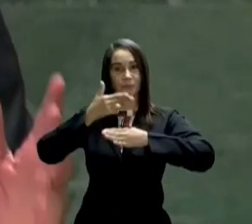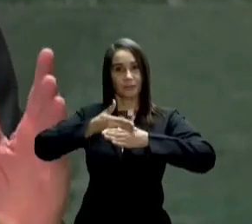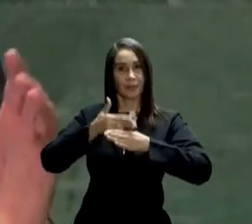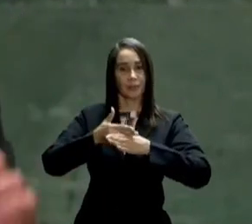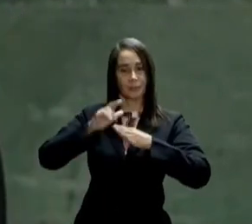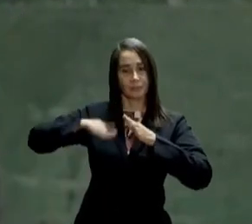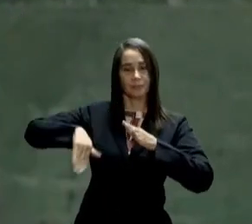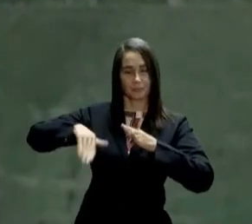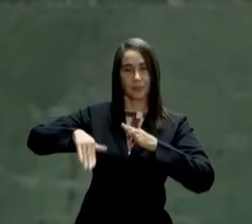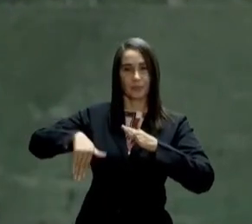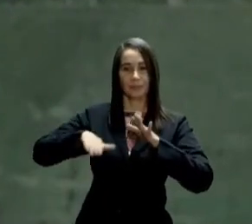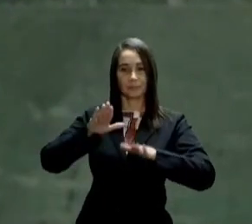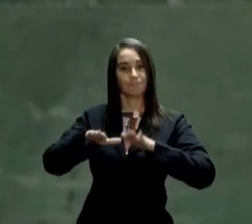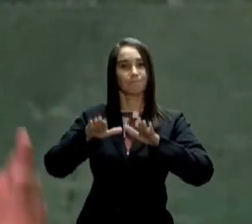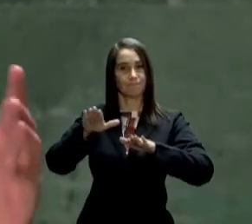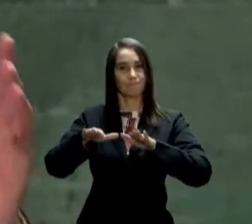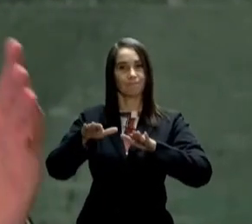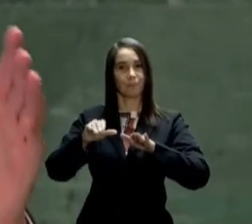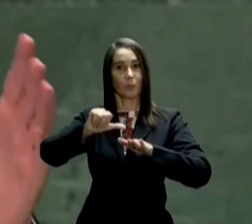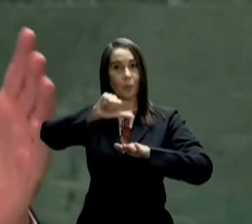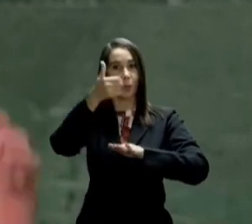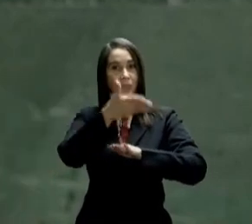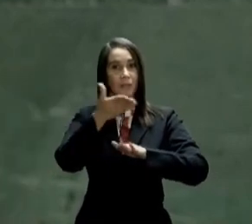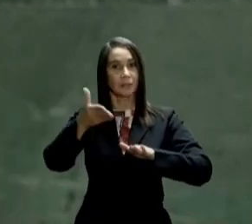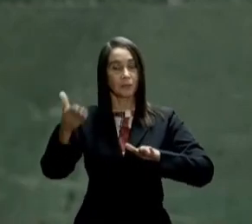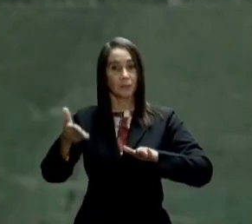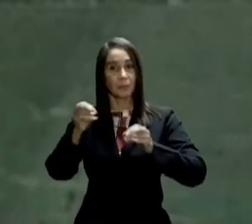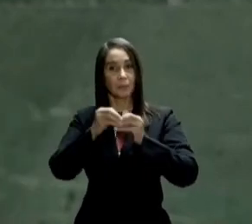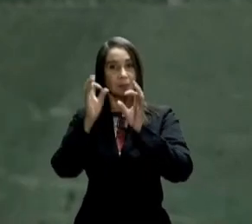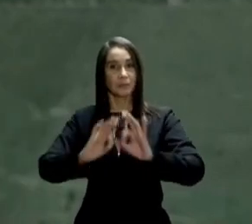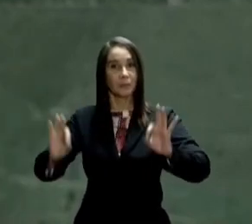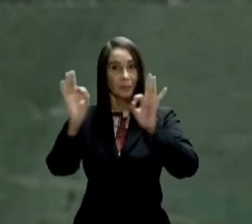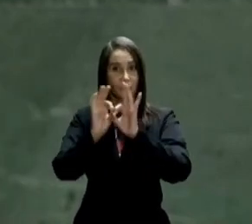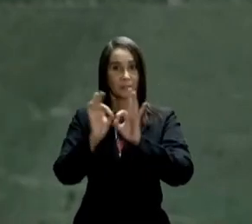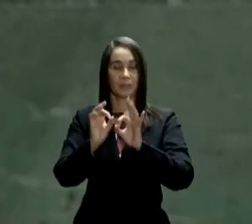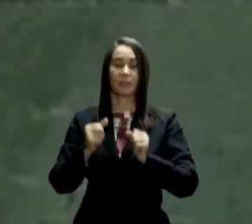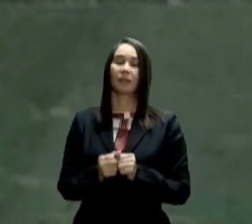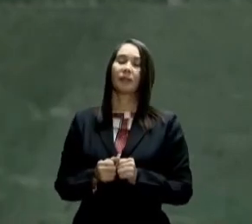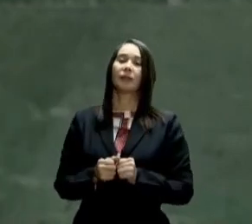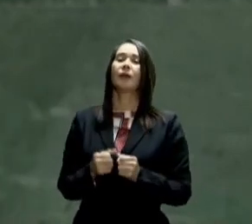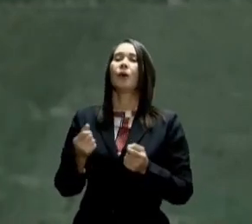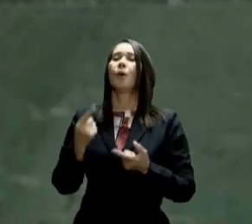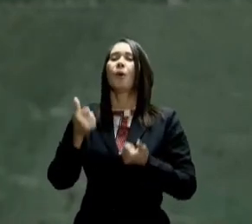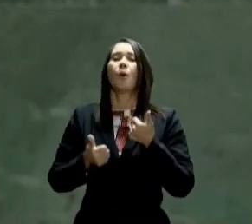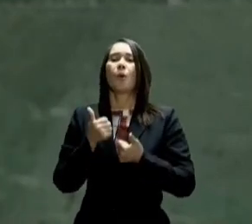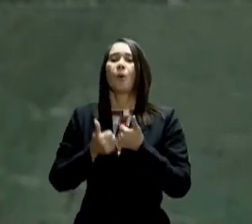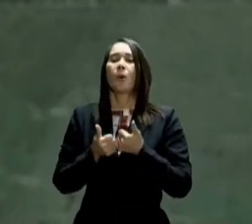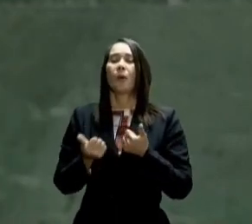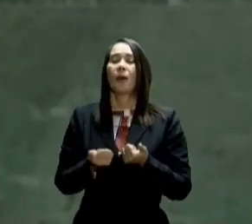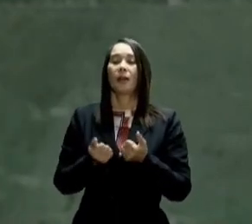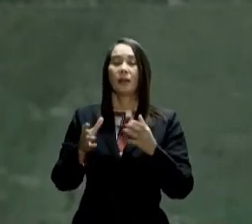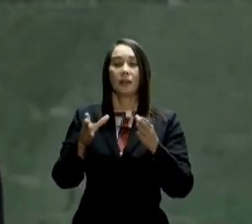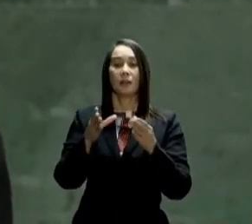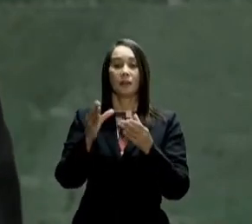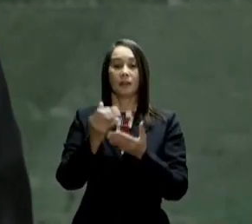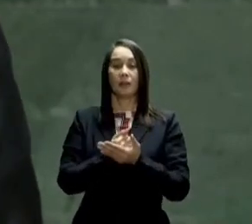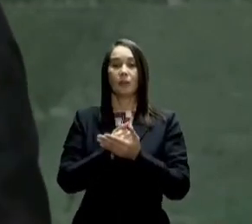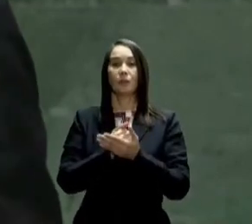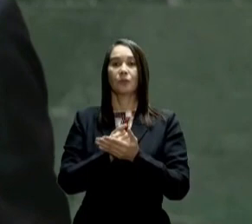Pero faltan muchos pasos, pasos aún más contundentes, entre otros, la adopción del Índice de